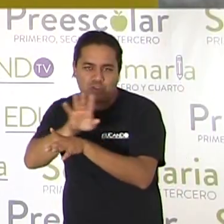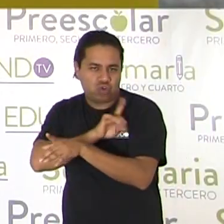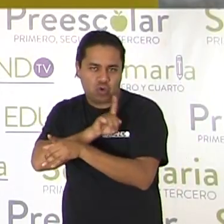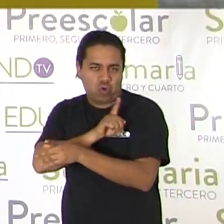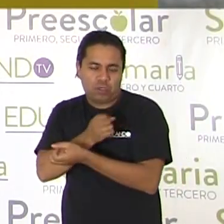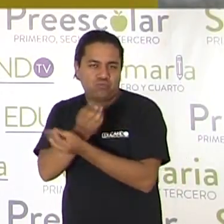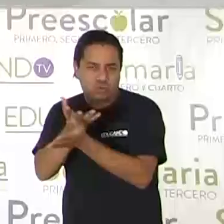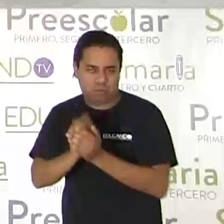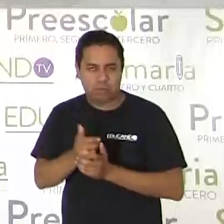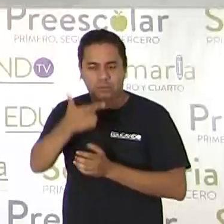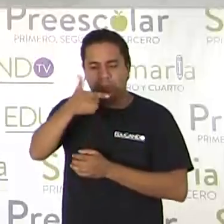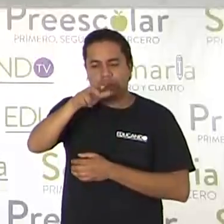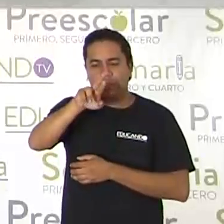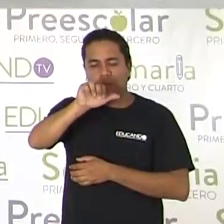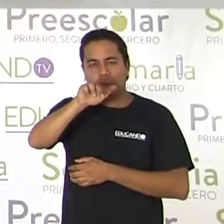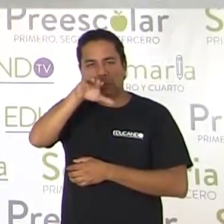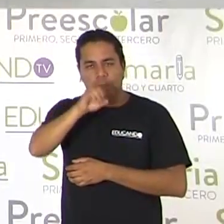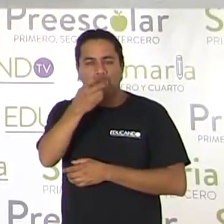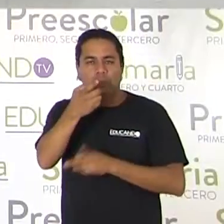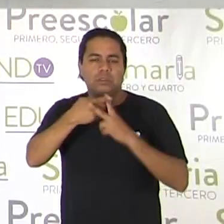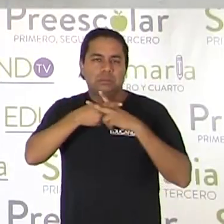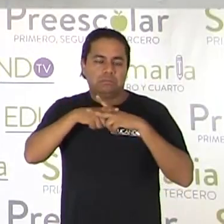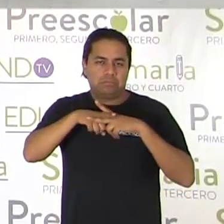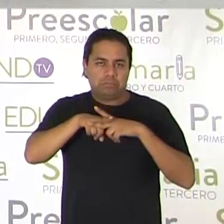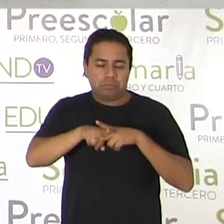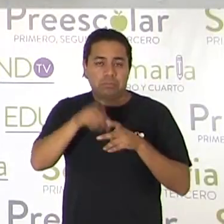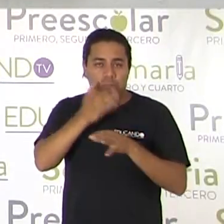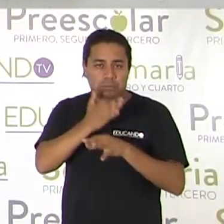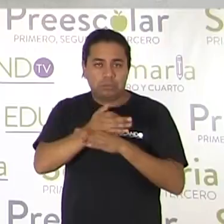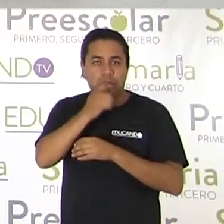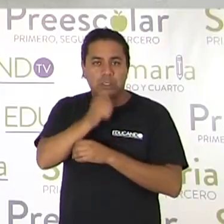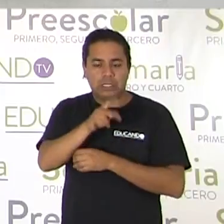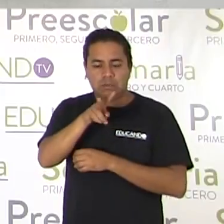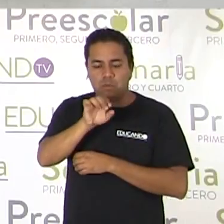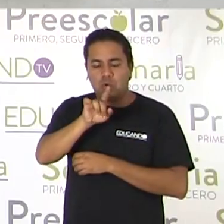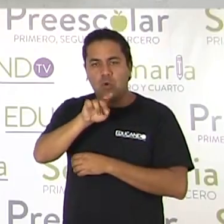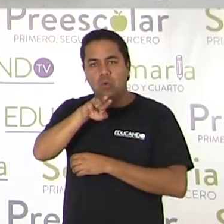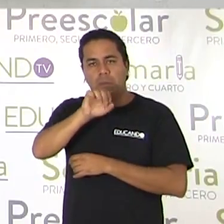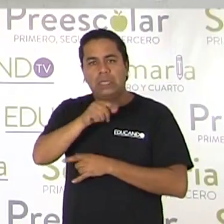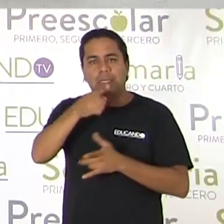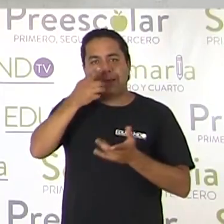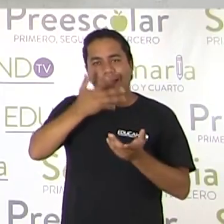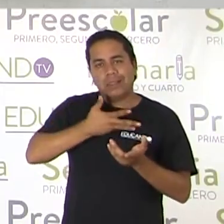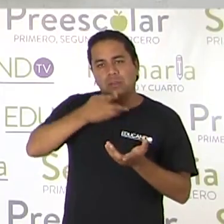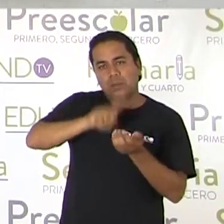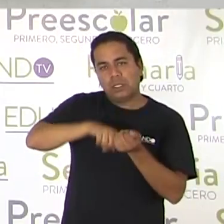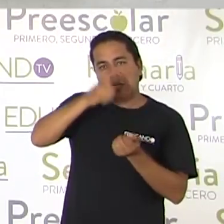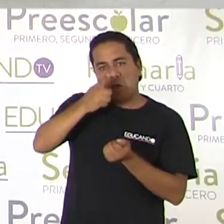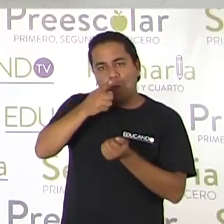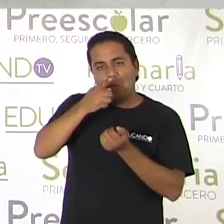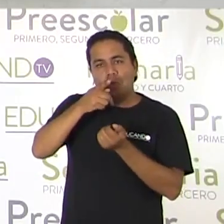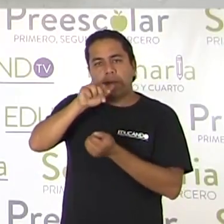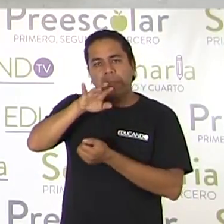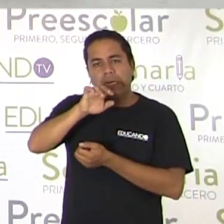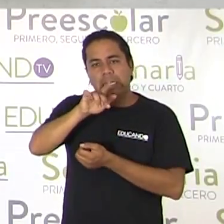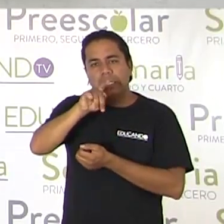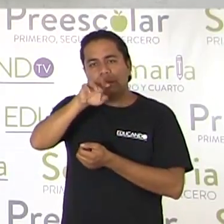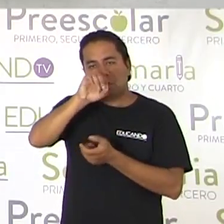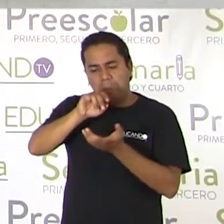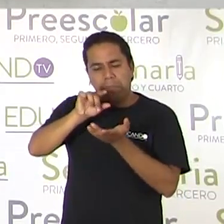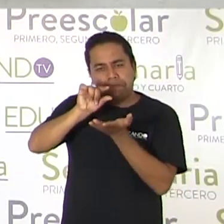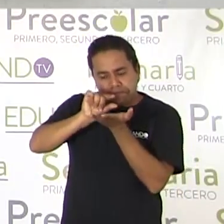el gramo, de ahí vamos a partir también, ya estamos viendo lo que es volumen, es un mililitro, y también vamos a representar un gramo, que en este caso